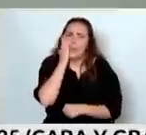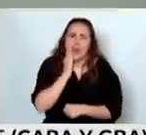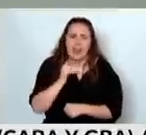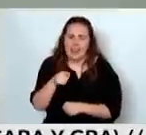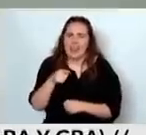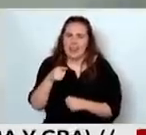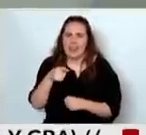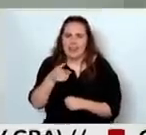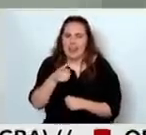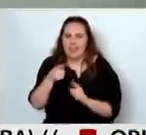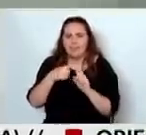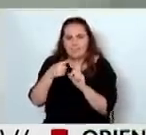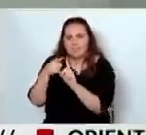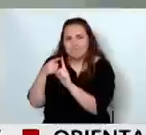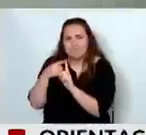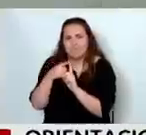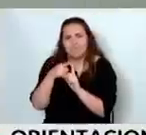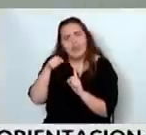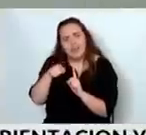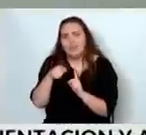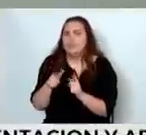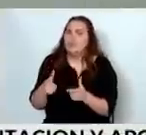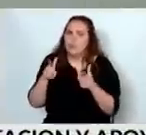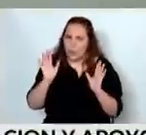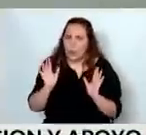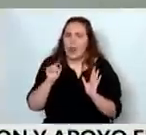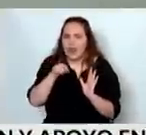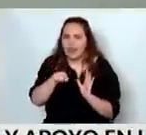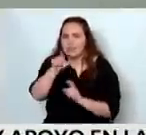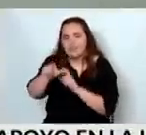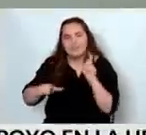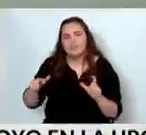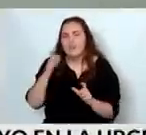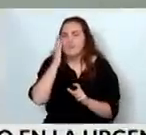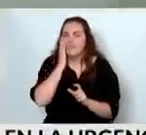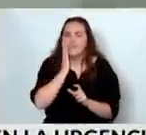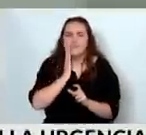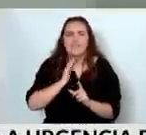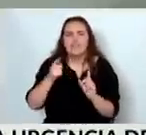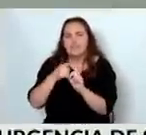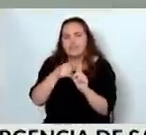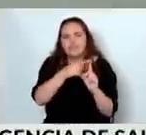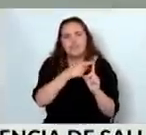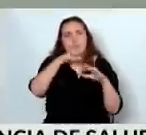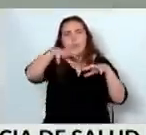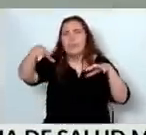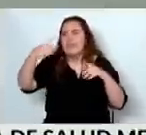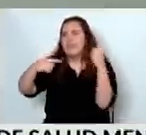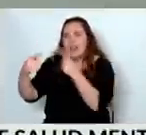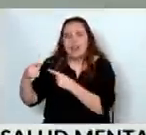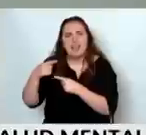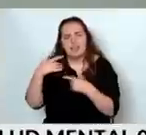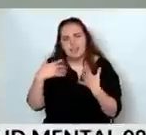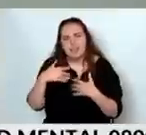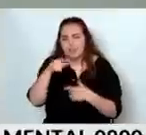vos decís, no es que tuvo hasta esa bendición de cruzarse con personas maravillosas en distintas instituciones, pero no es que no